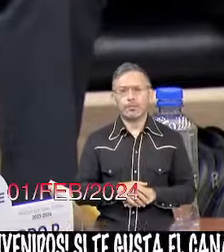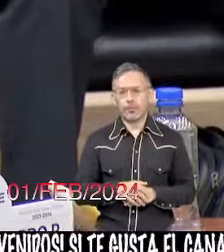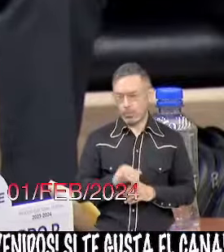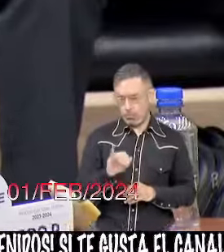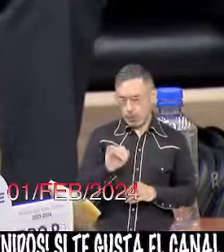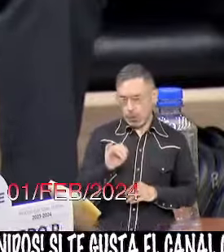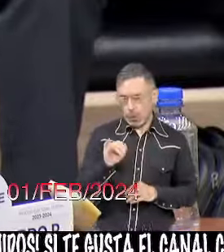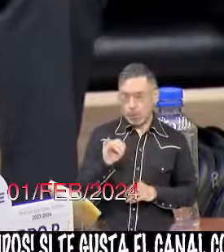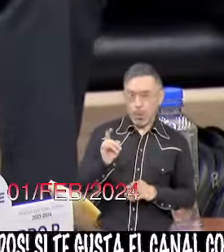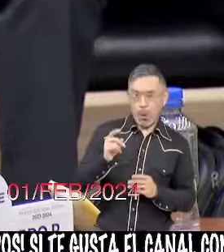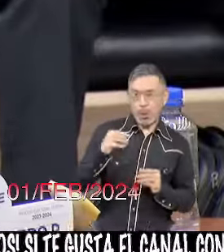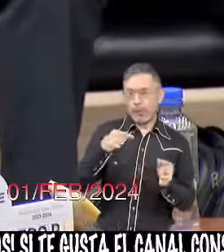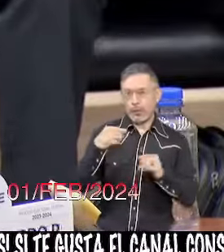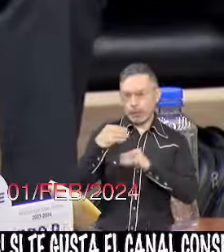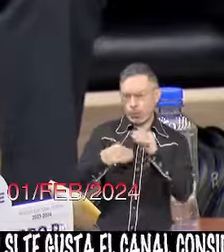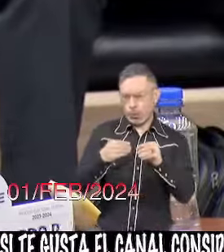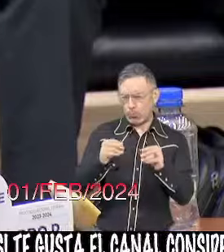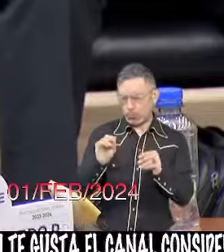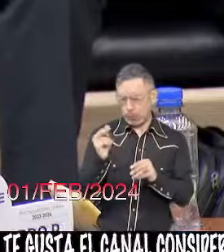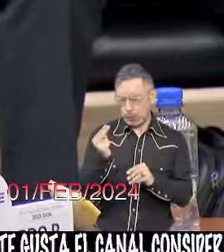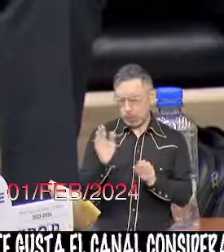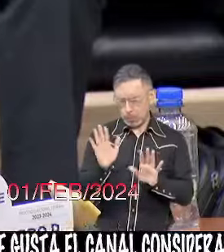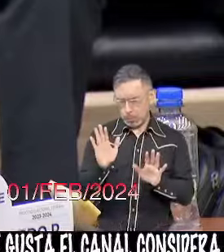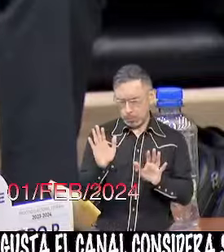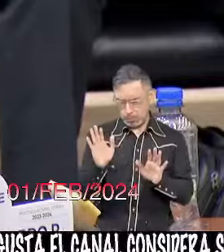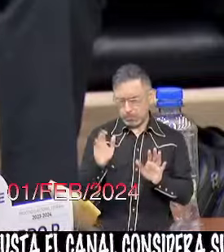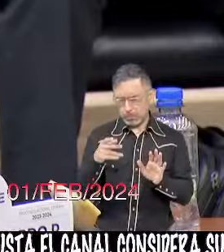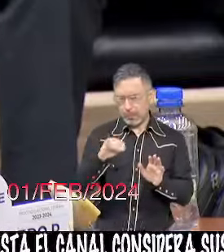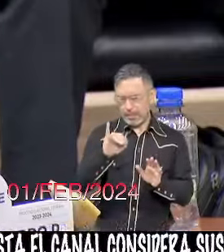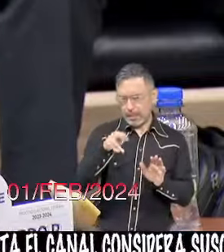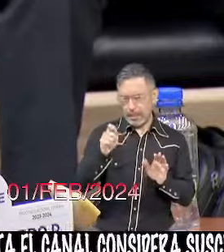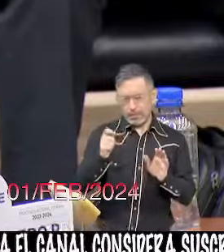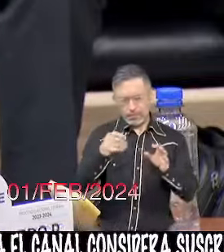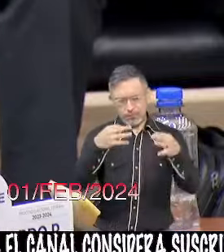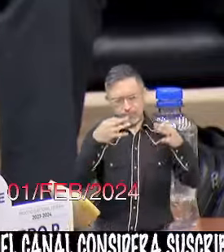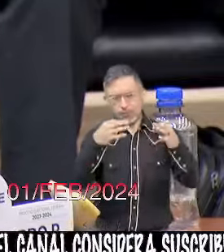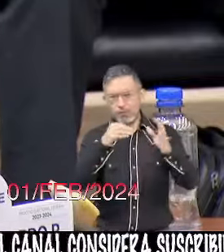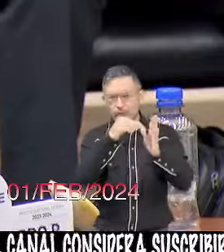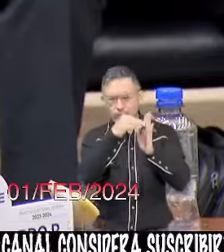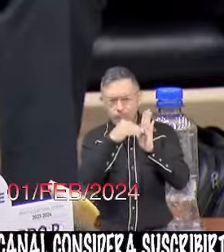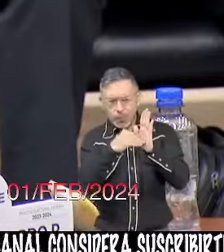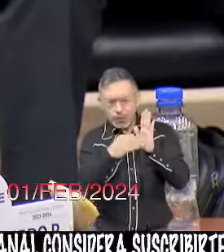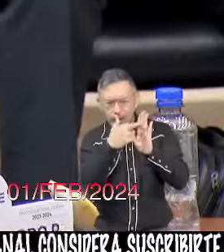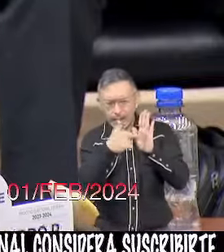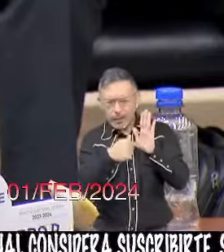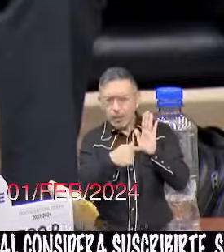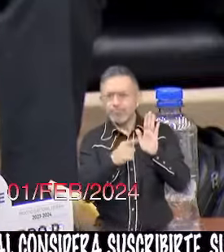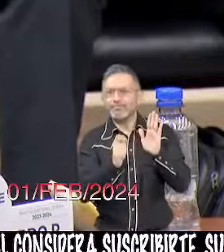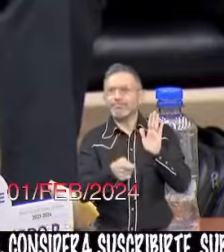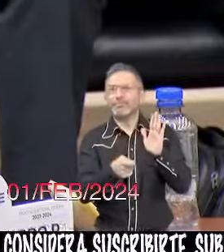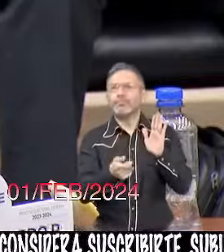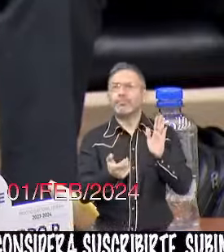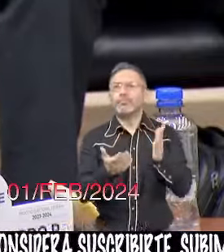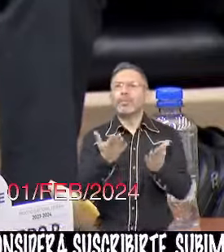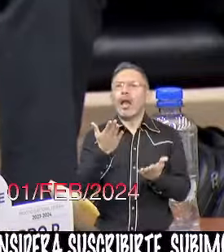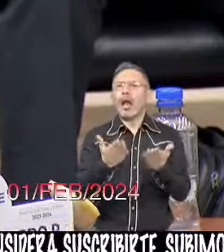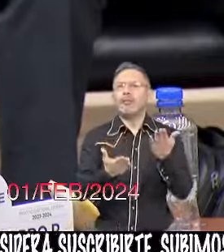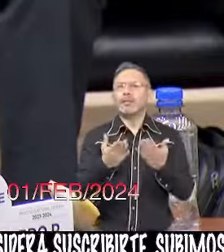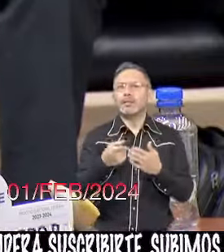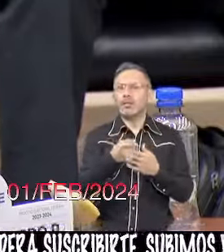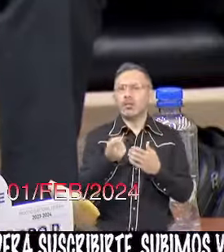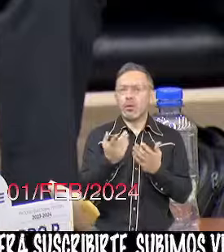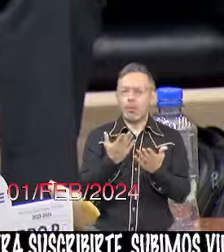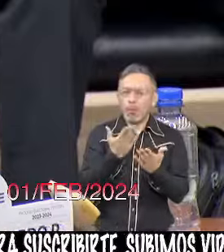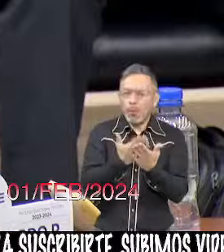discuto, así está, este órgano, es un formato que impide de repente responder algunas necedades que aquí